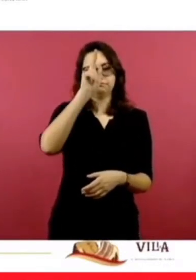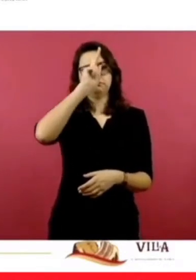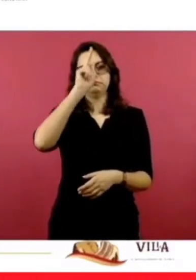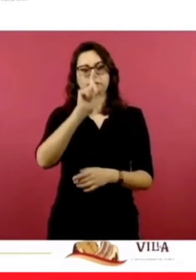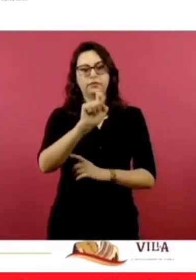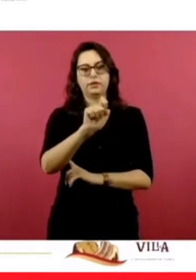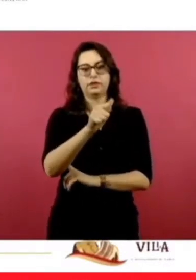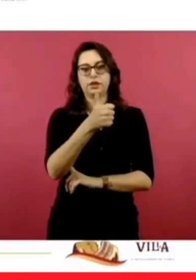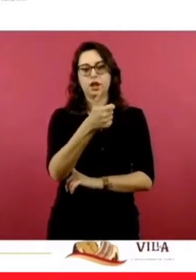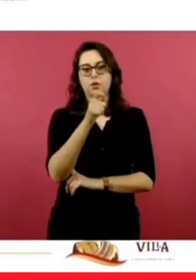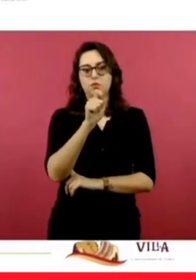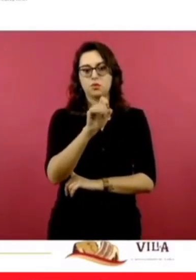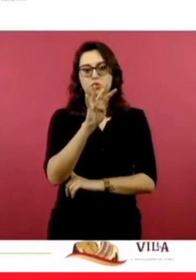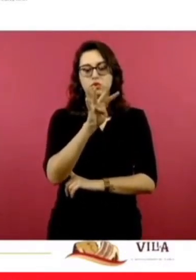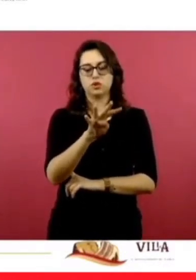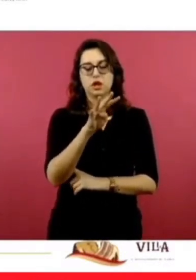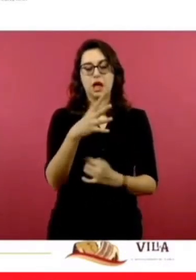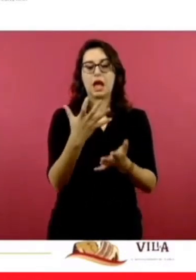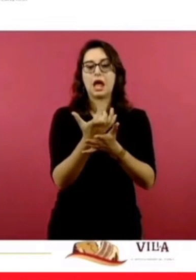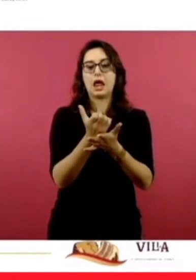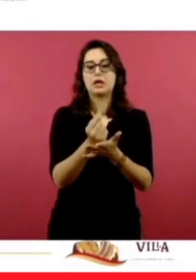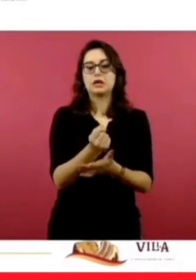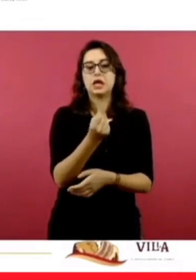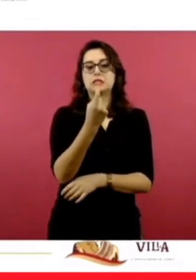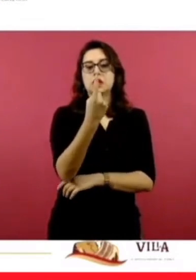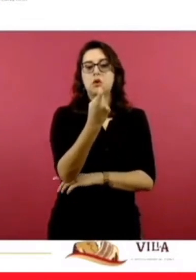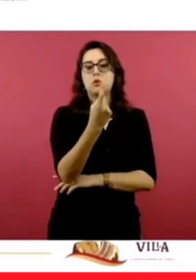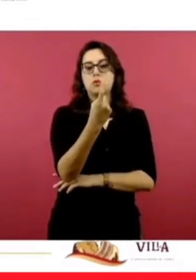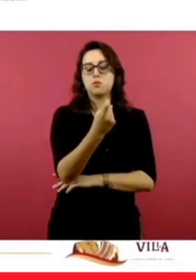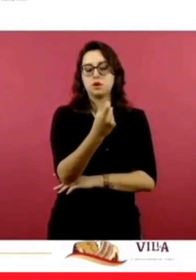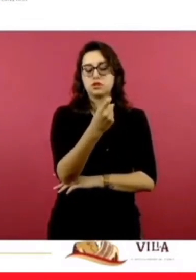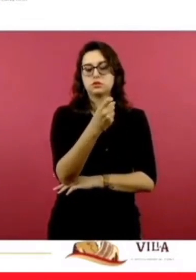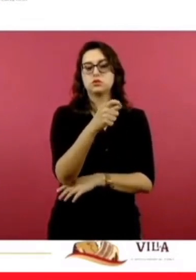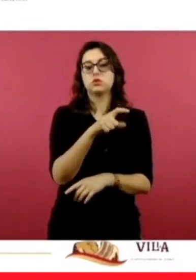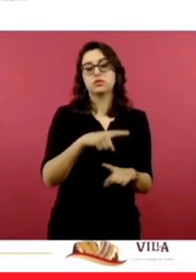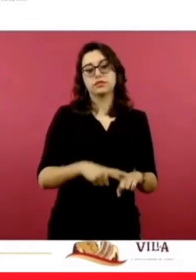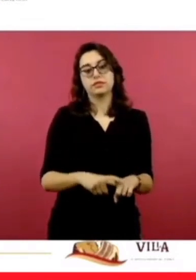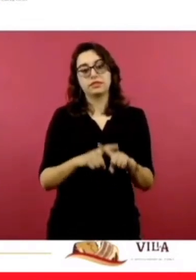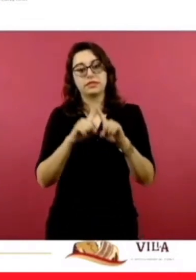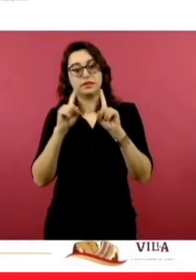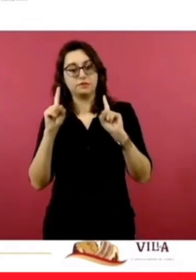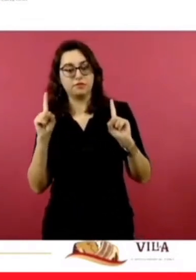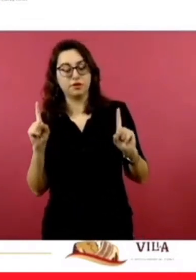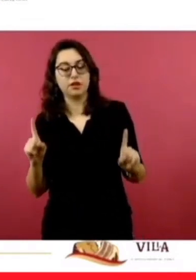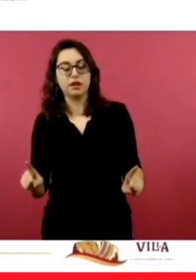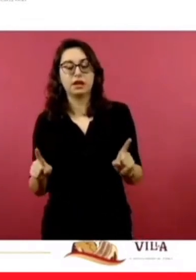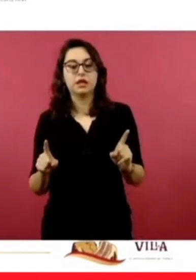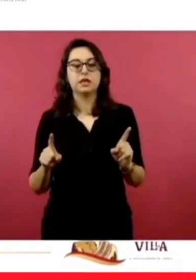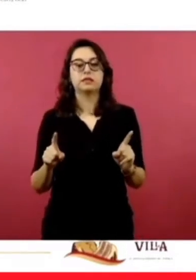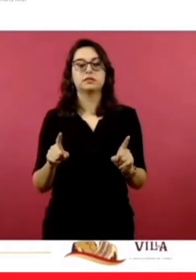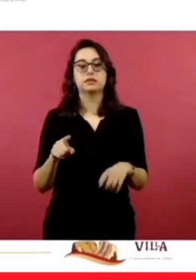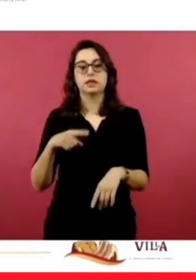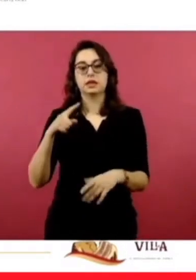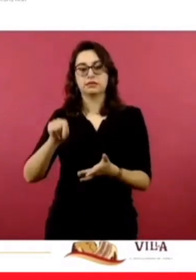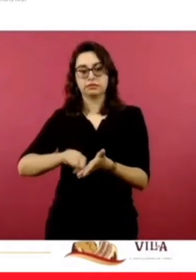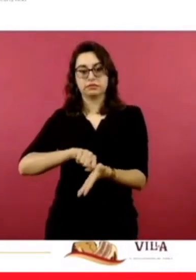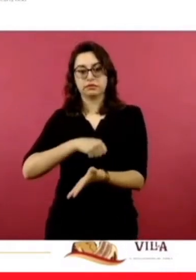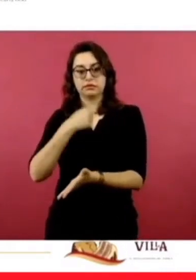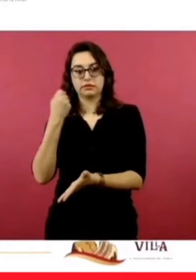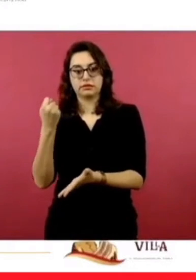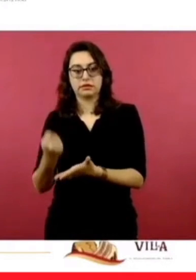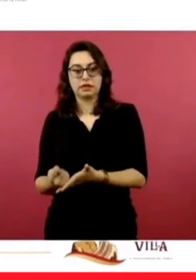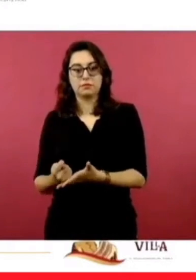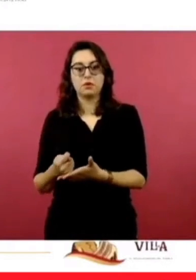19 centavos el litro, un margen de 1 peso 97 centavos, comparados con los 15 centavos de margen de